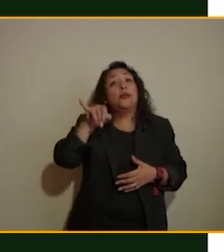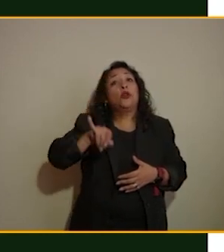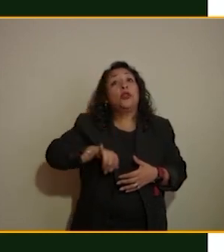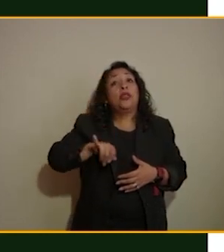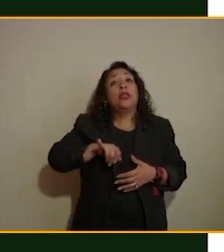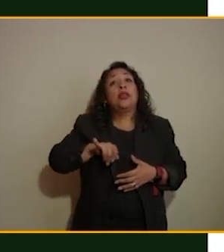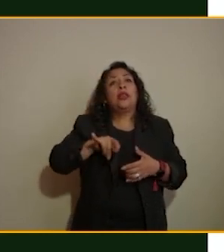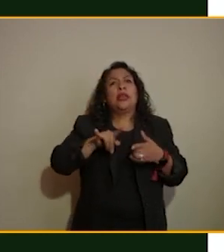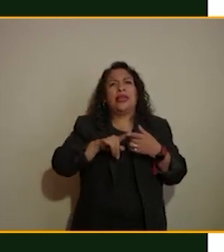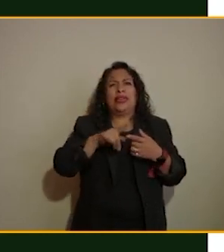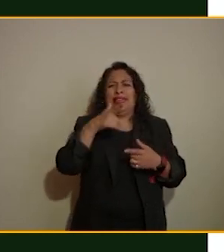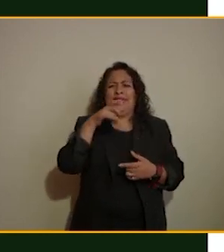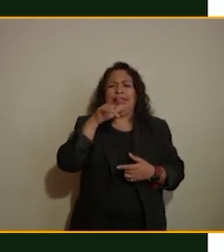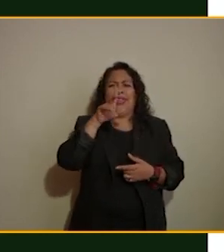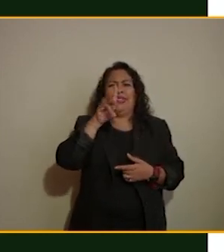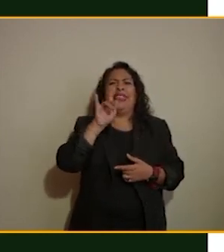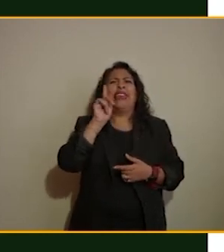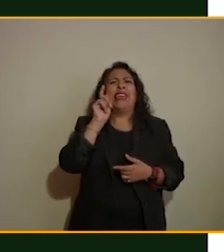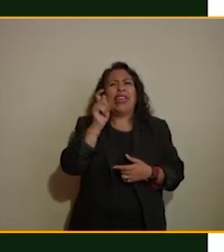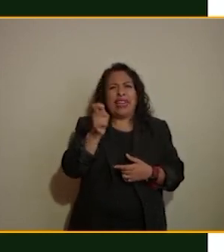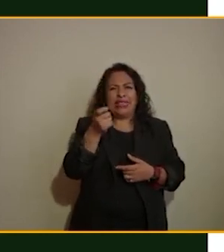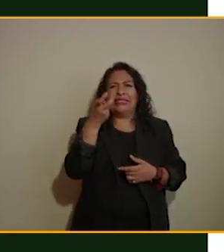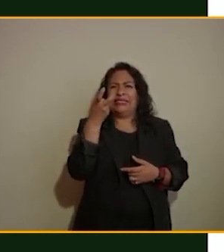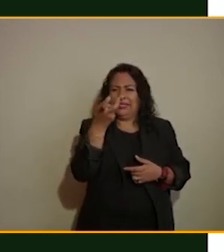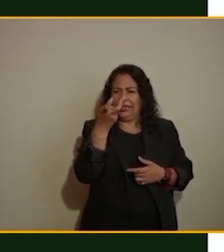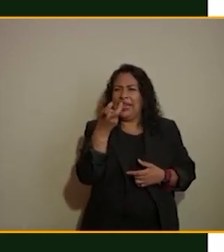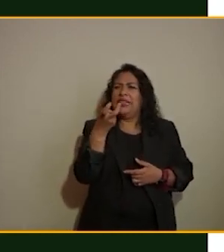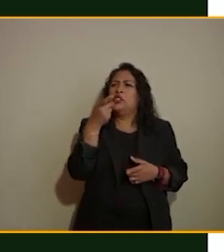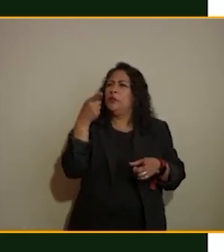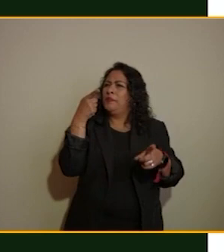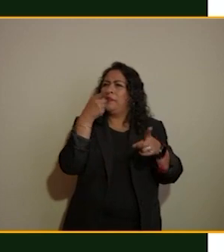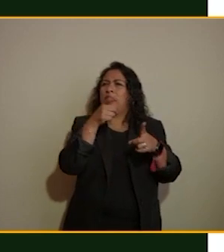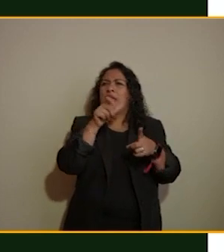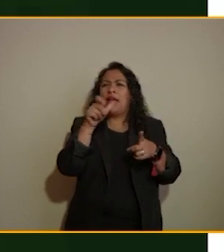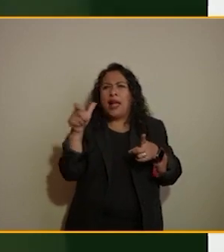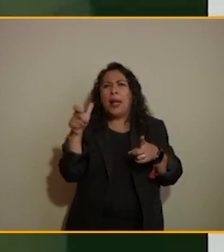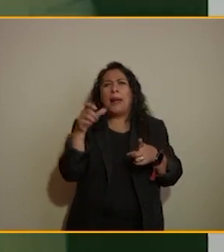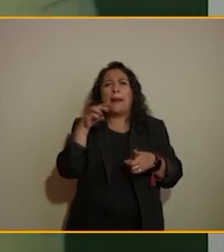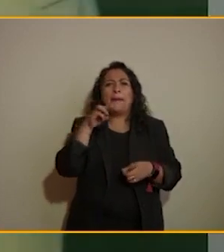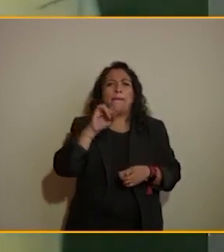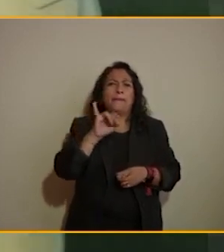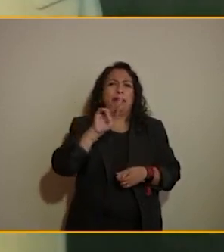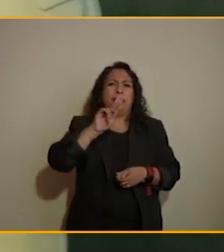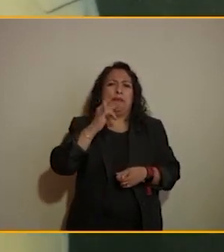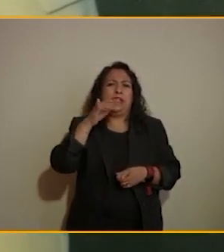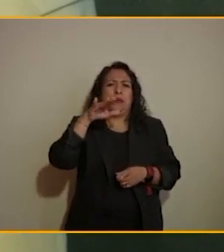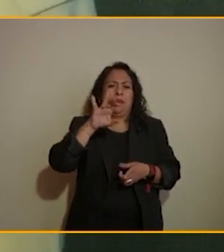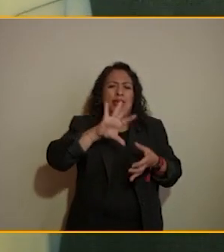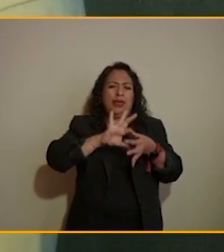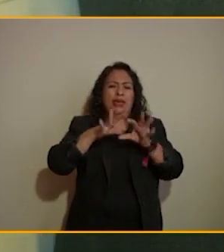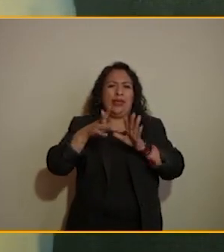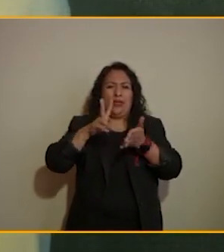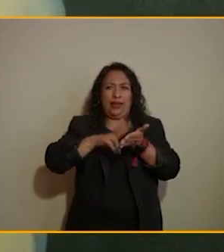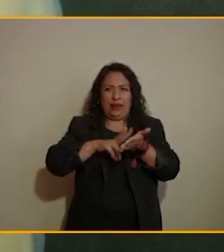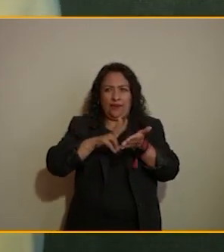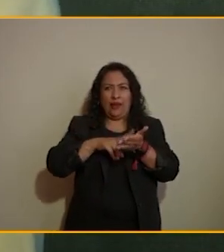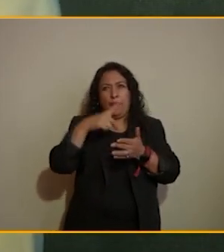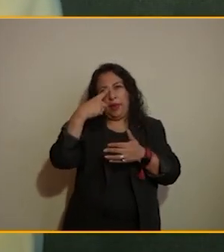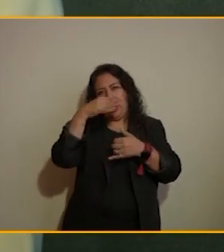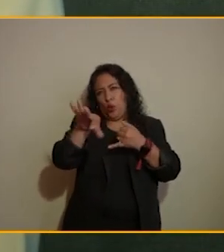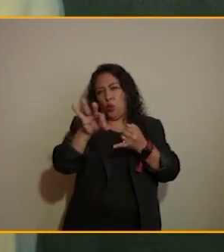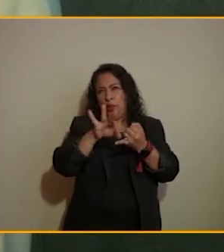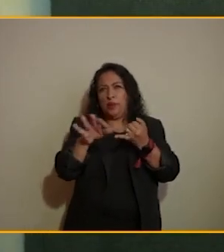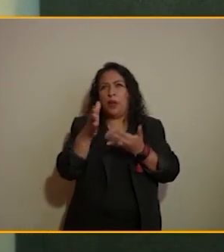llama upgrading. Y esto específicamente enfocado en las MIPYMES de las cadenas de valor, para que al final